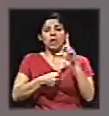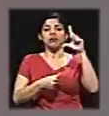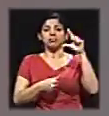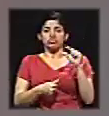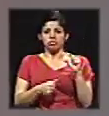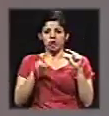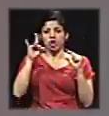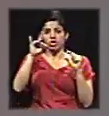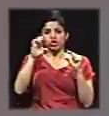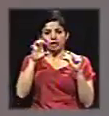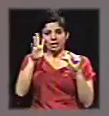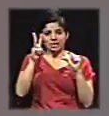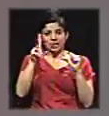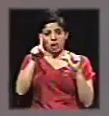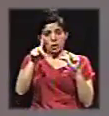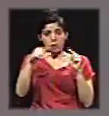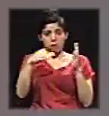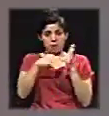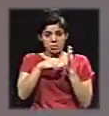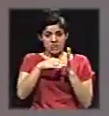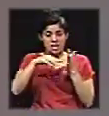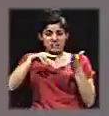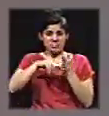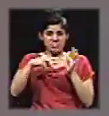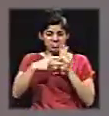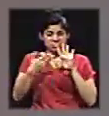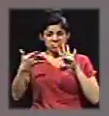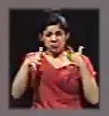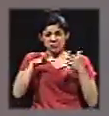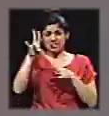a 861 mil, o sea, como